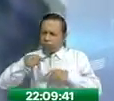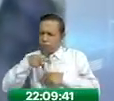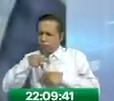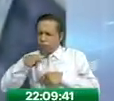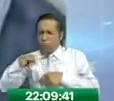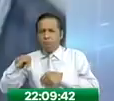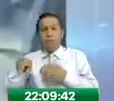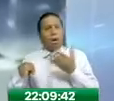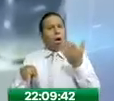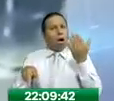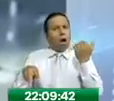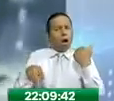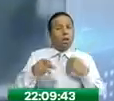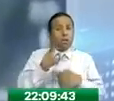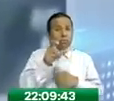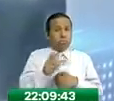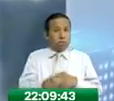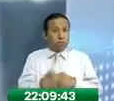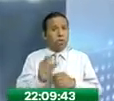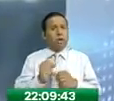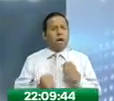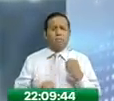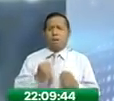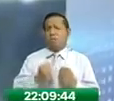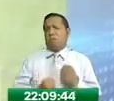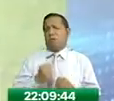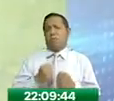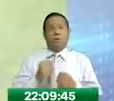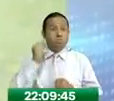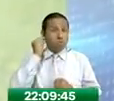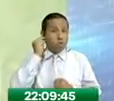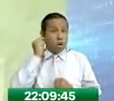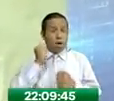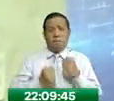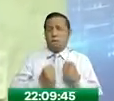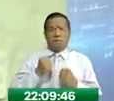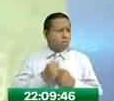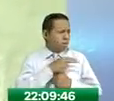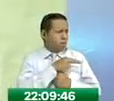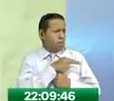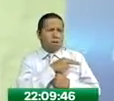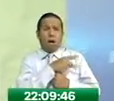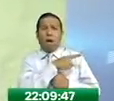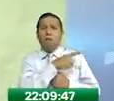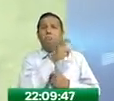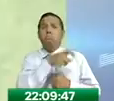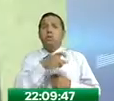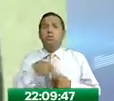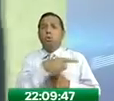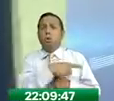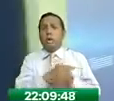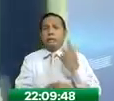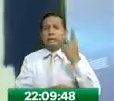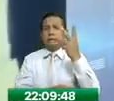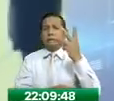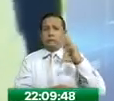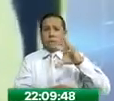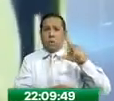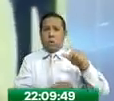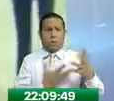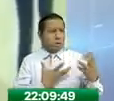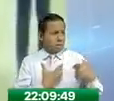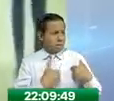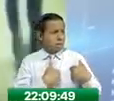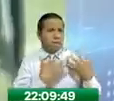Segundos antes, la víctima aparece corriendo, pues ya se había percatado de la presencia de otras 3 personas,